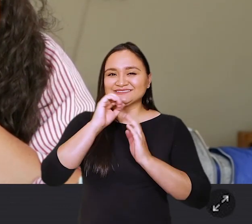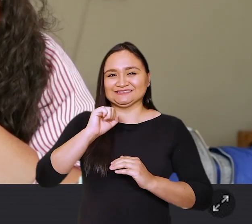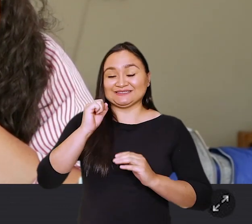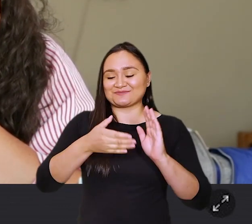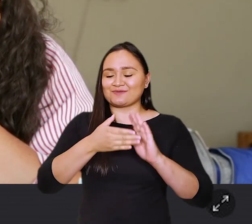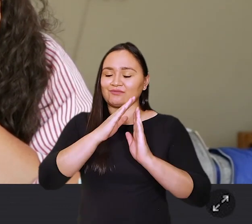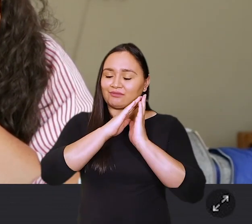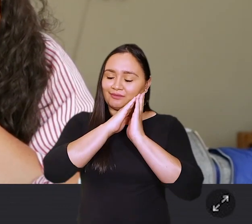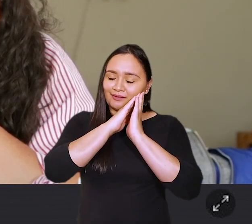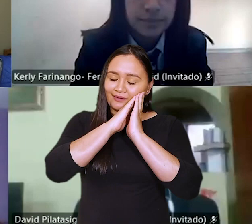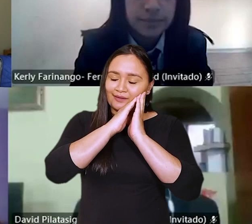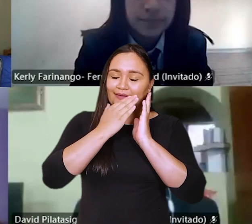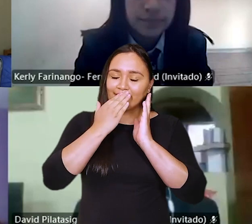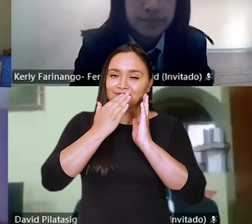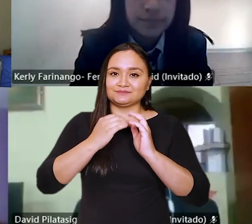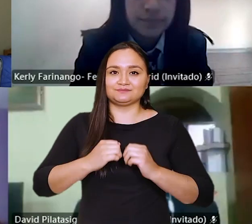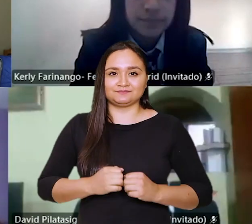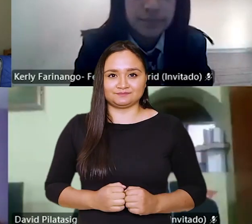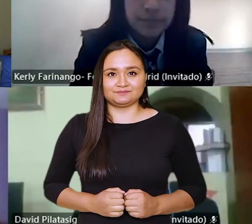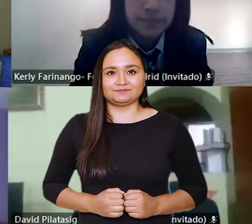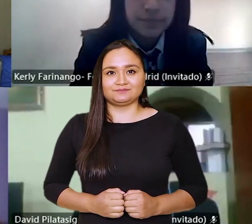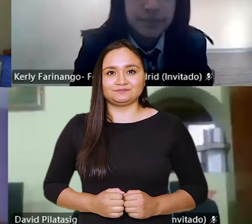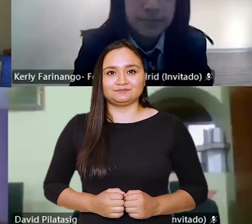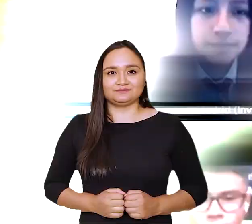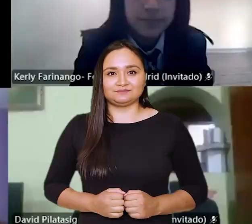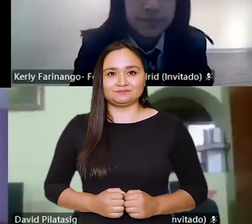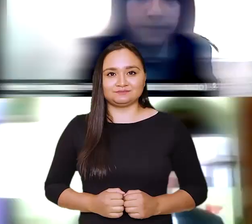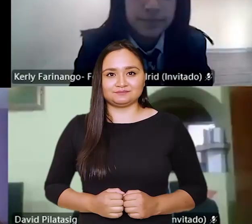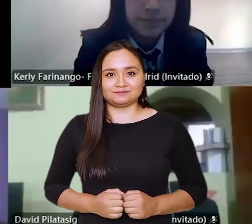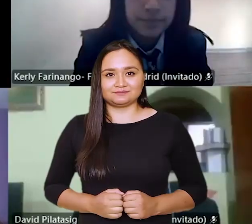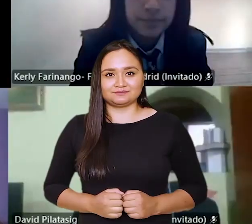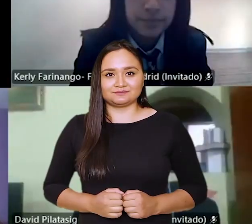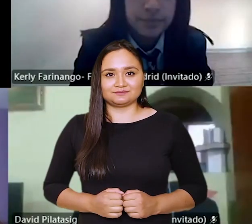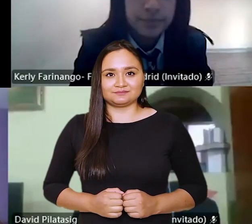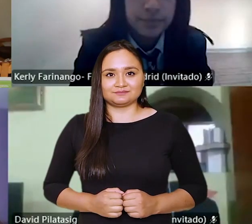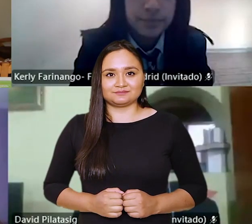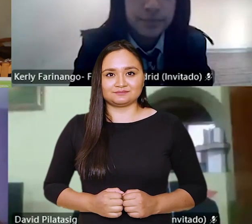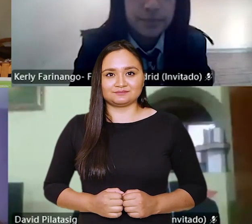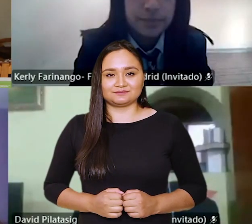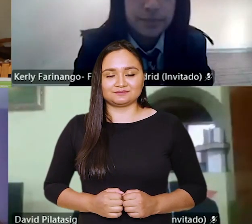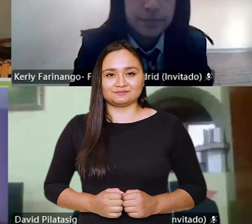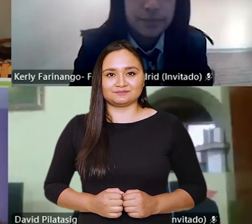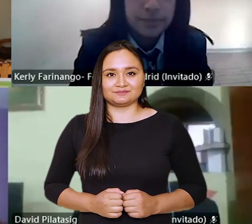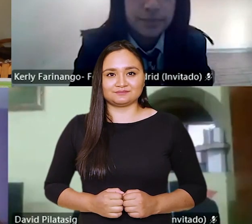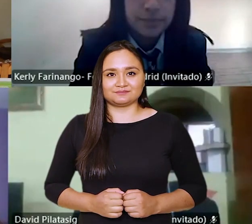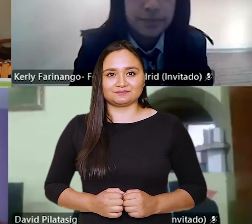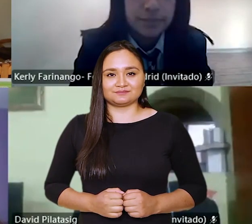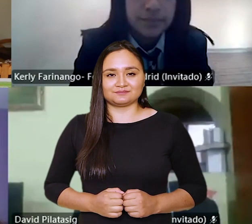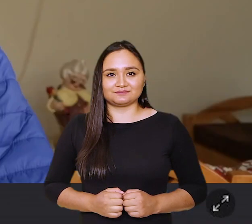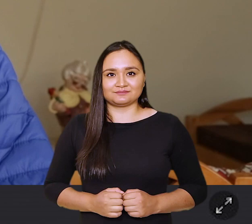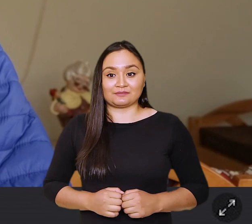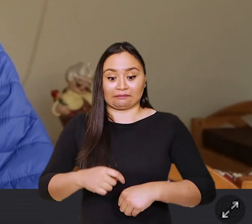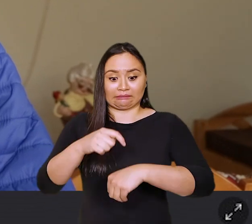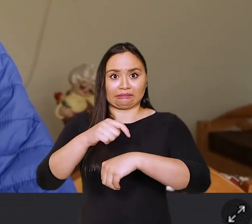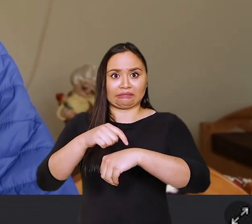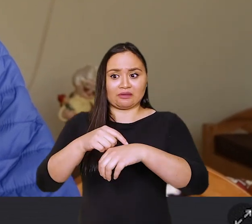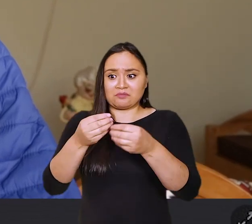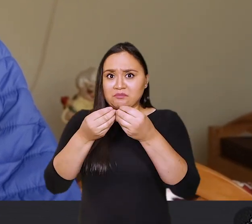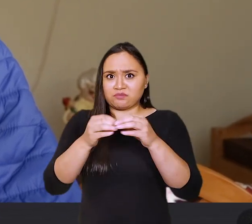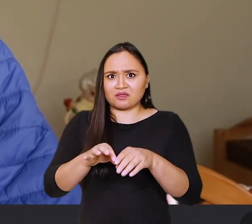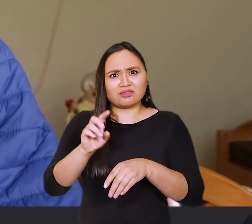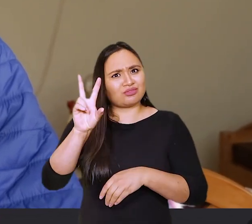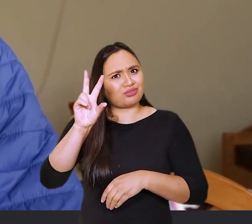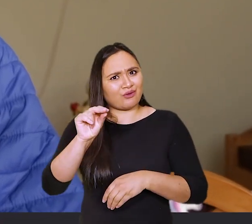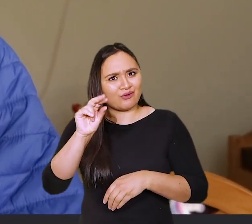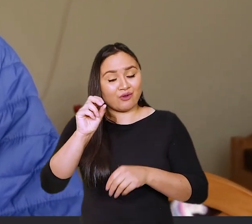dormir. Sí, me voy a dormir. Varios conceptos sobre genoma, genética y eso ya vemos en clase. Así que vamos. No desperdicies